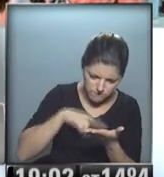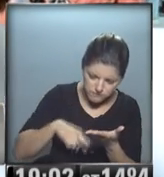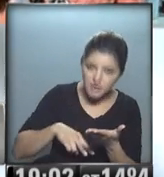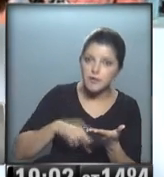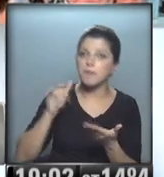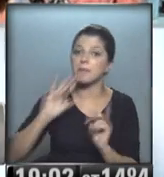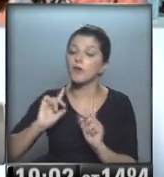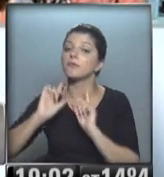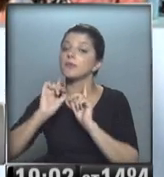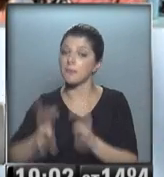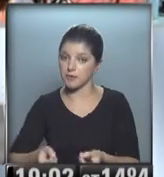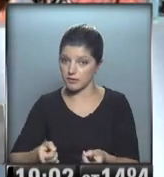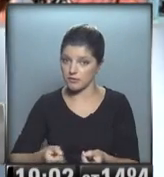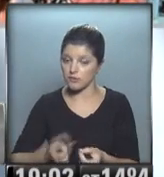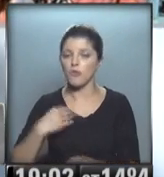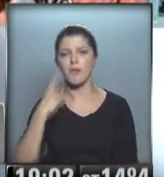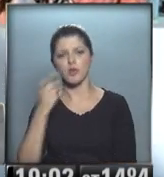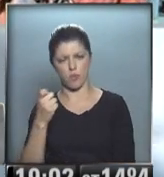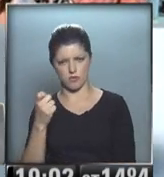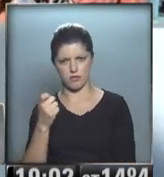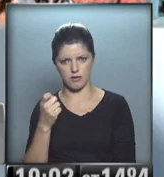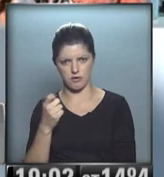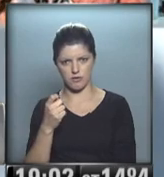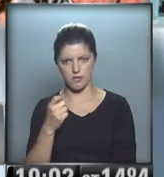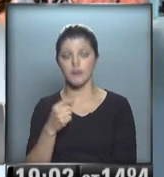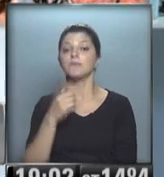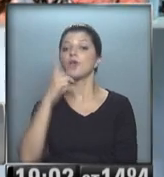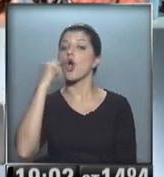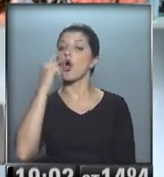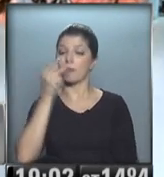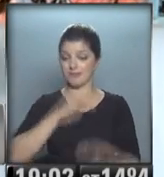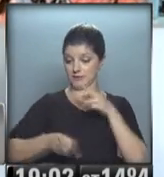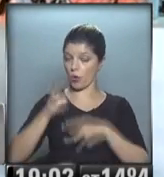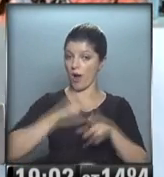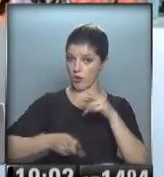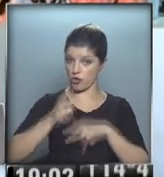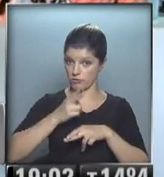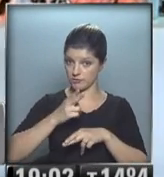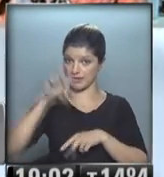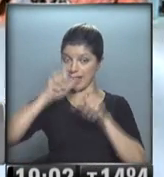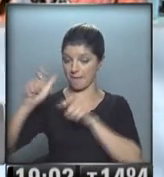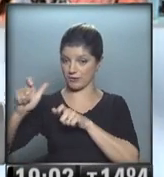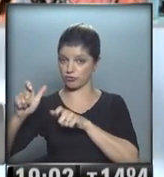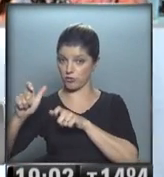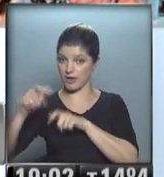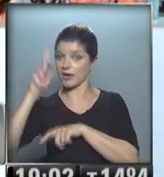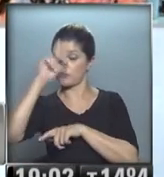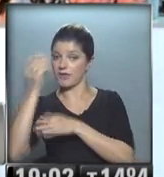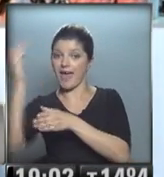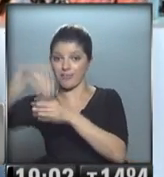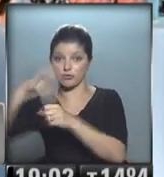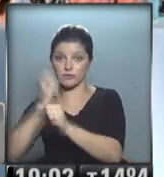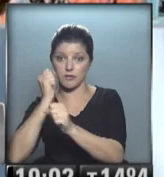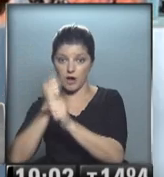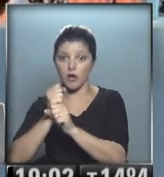sí, además también descubrí que en los cirujanos y en el personal que atiende en los hospitales se reproduce en